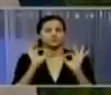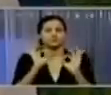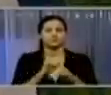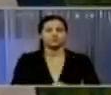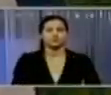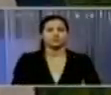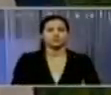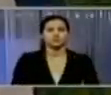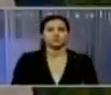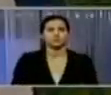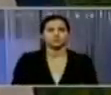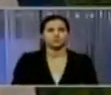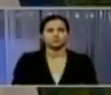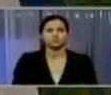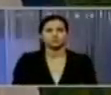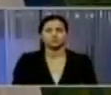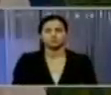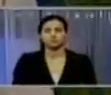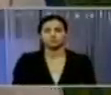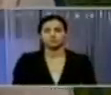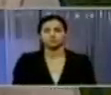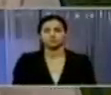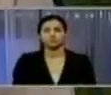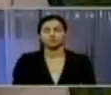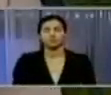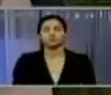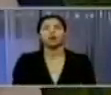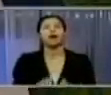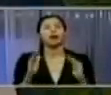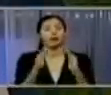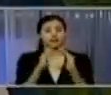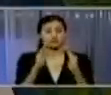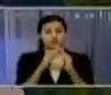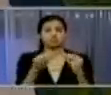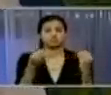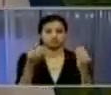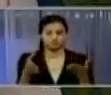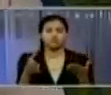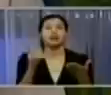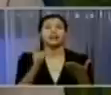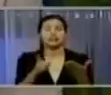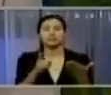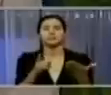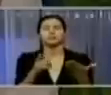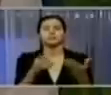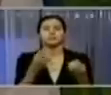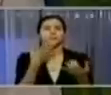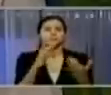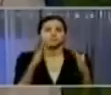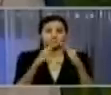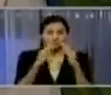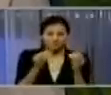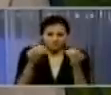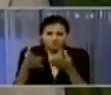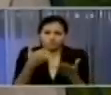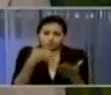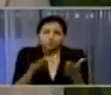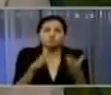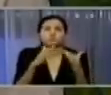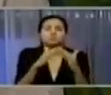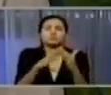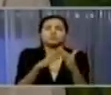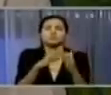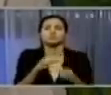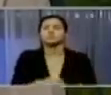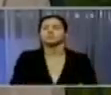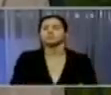Está el plan de las viviendas a ser entregadas. Allí tiene que cumplirse la cuota que hemos establecido para la educación,